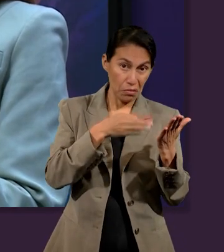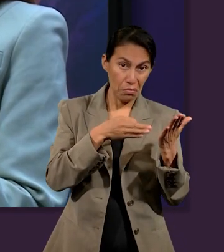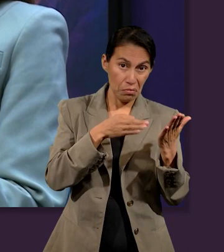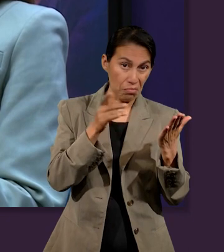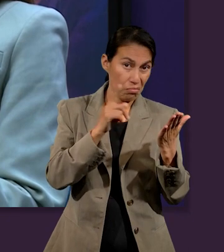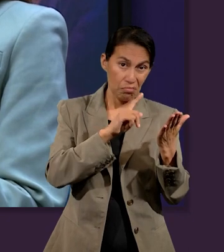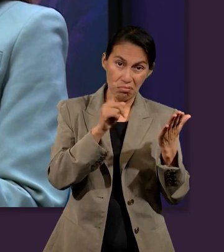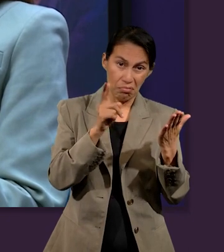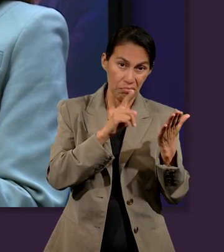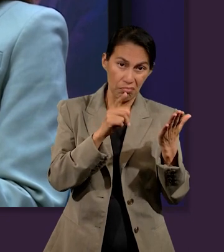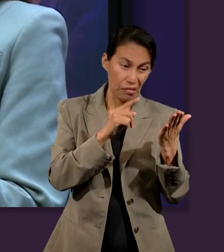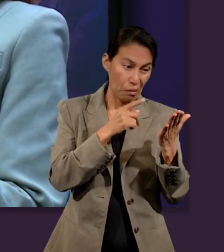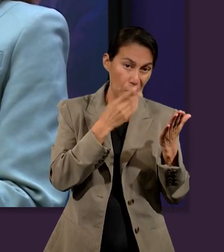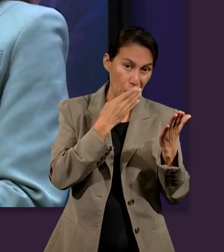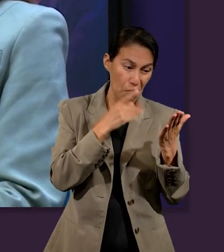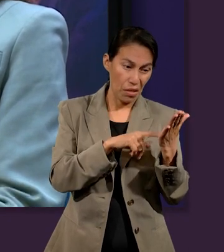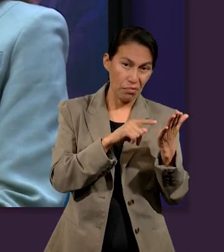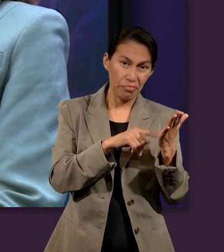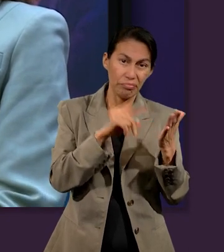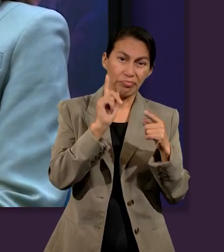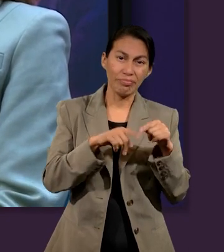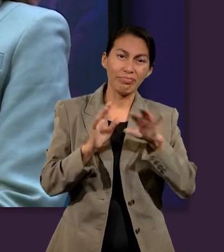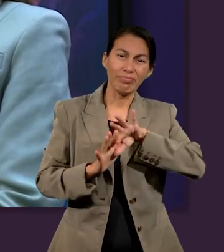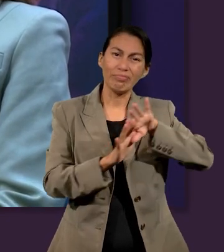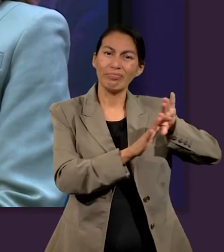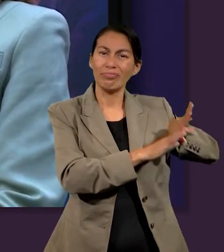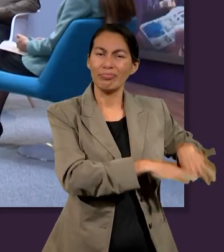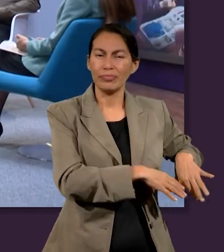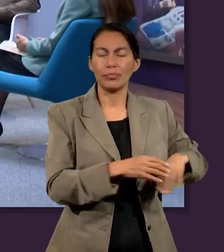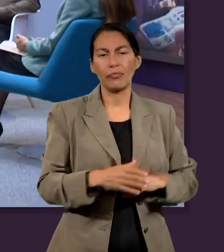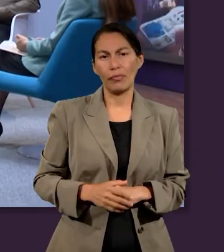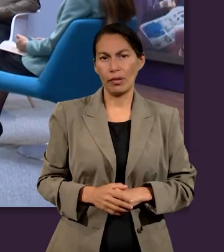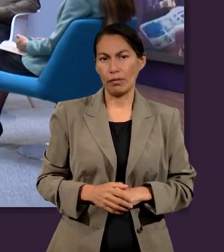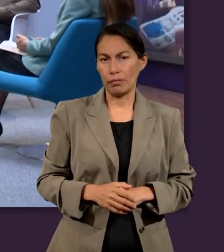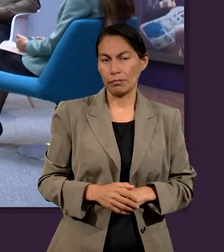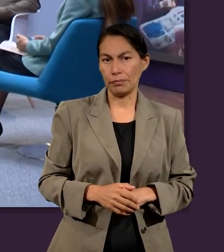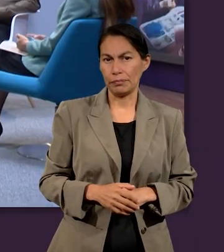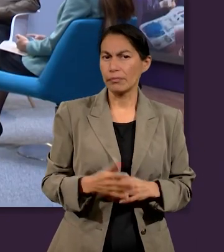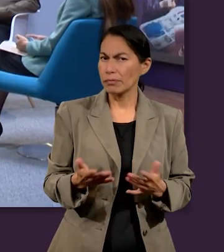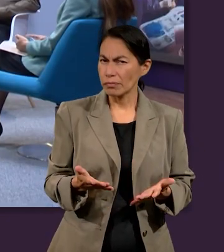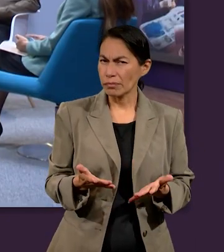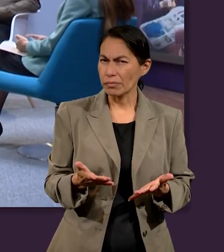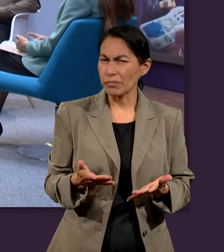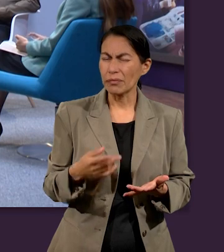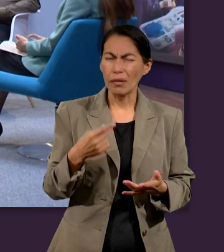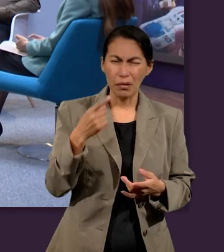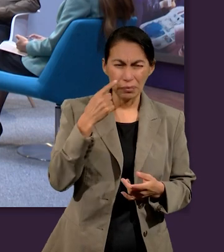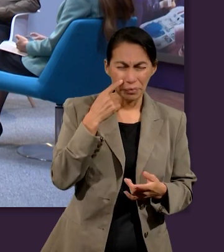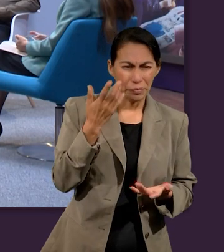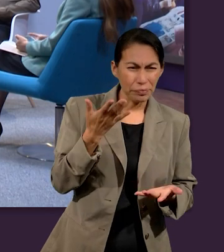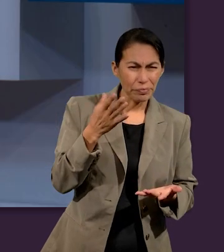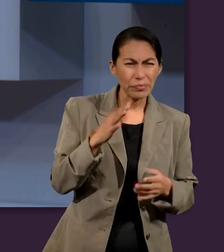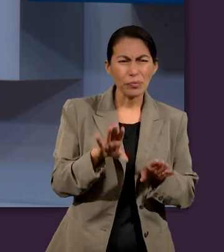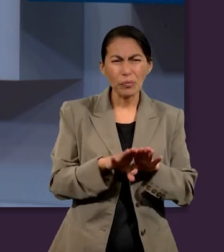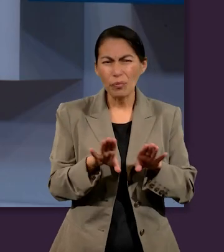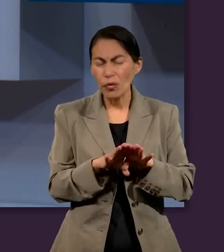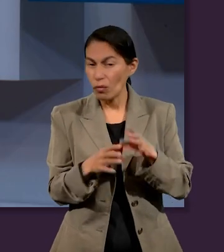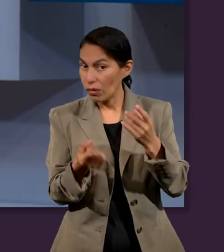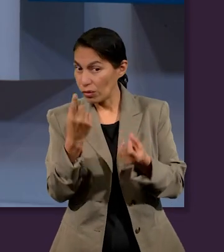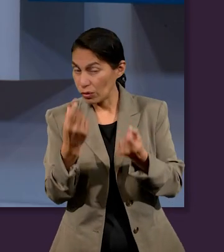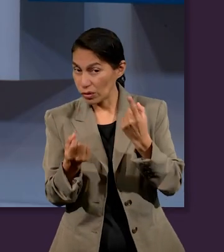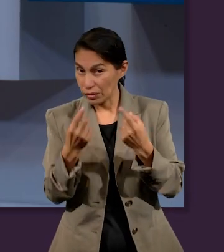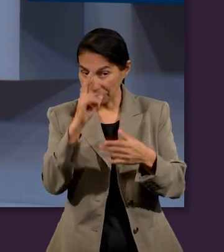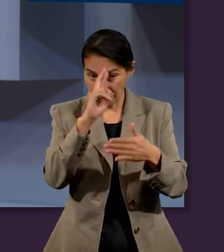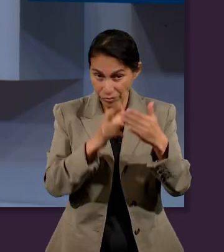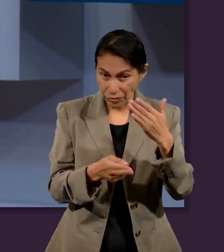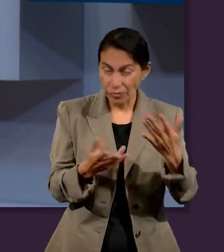la autoridad de la Biblia, lamentablemente. ¿Por qué será que hemos llegado a ese punto? Acabas de decir algo que me llama la atención.